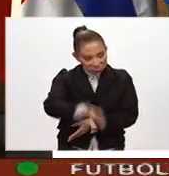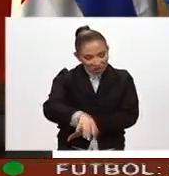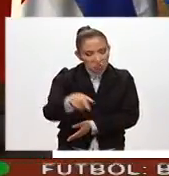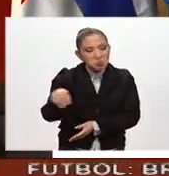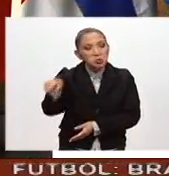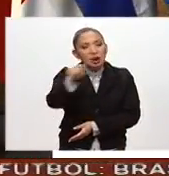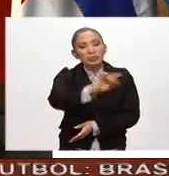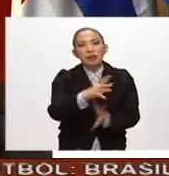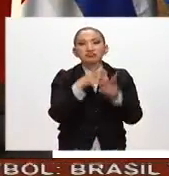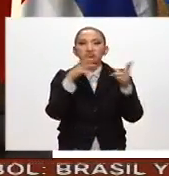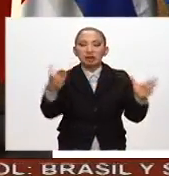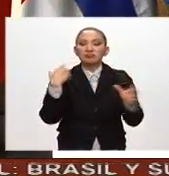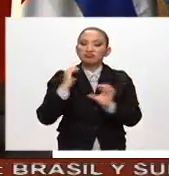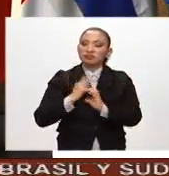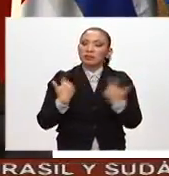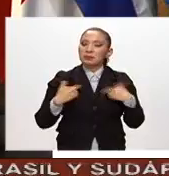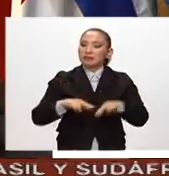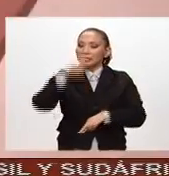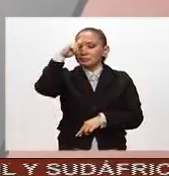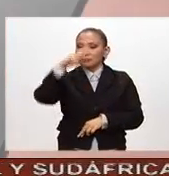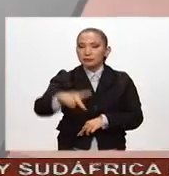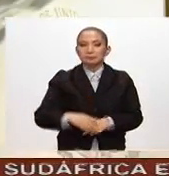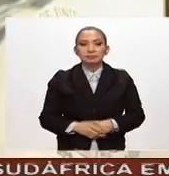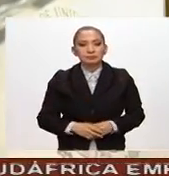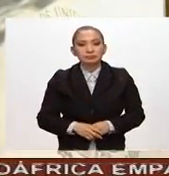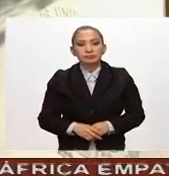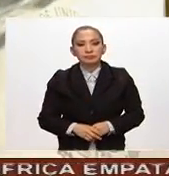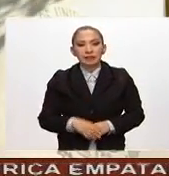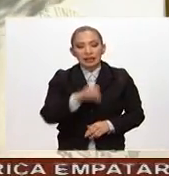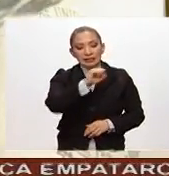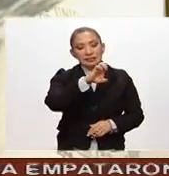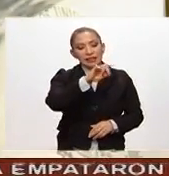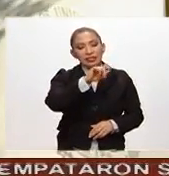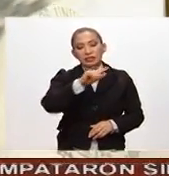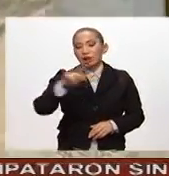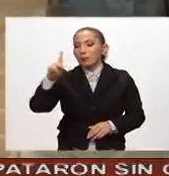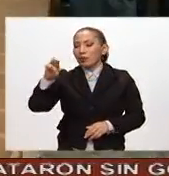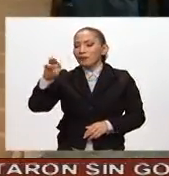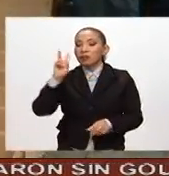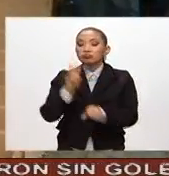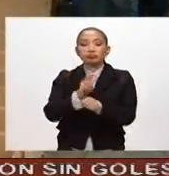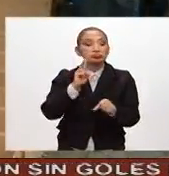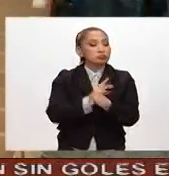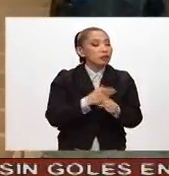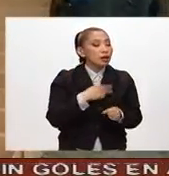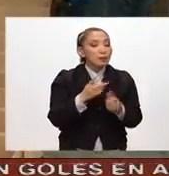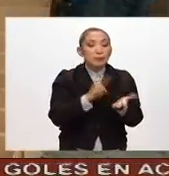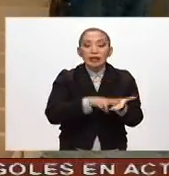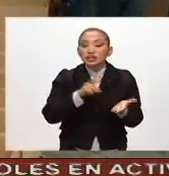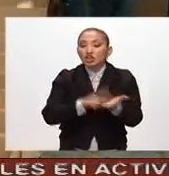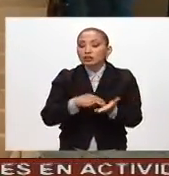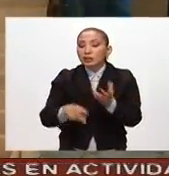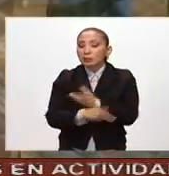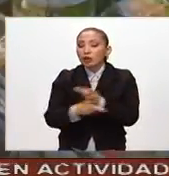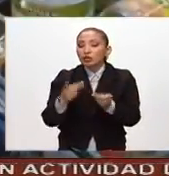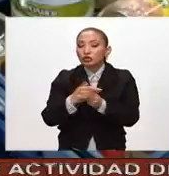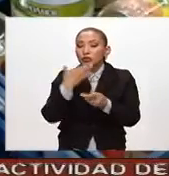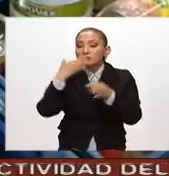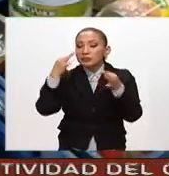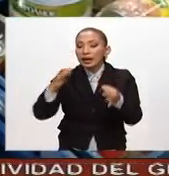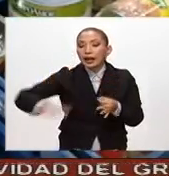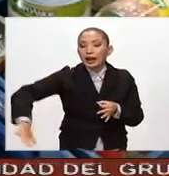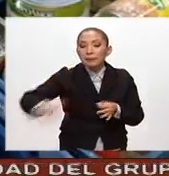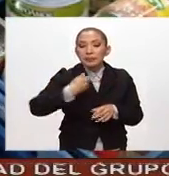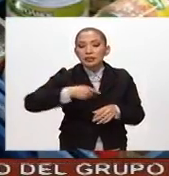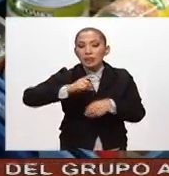hacer, grandes embajadores de México. Sedesol y Profeco supervisan que el abasto y los precios estén garantizados para la